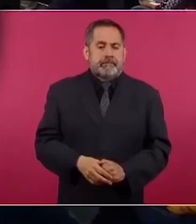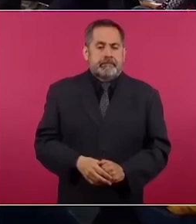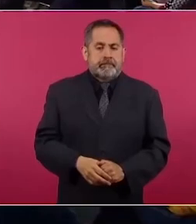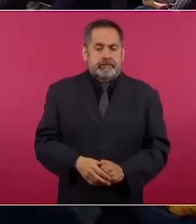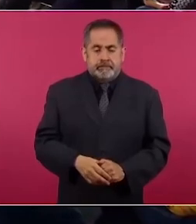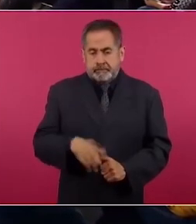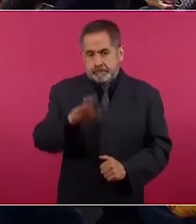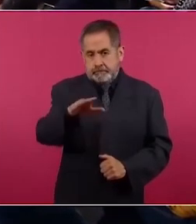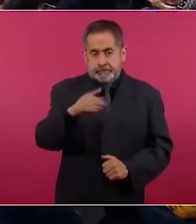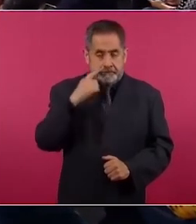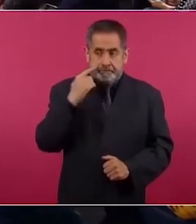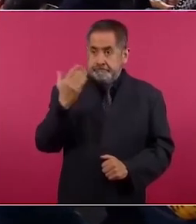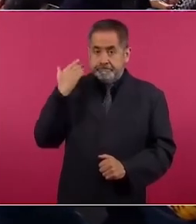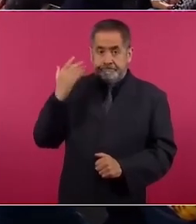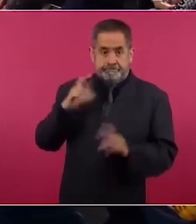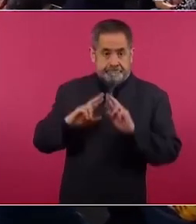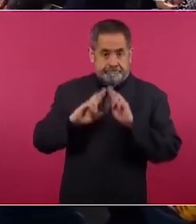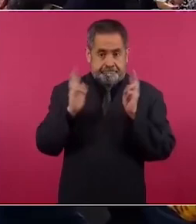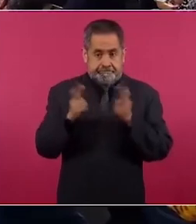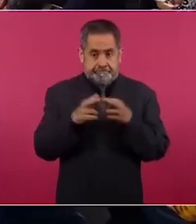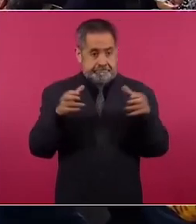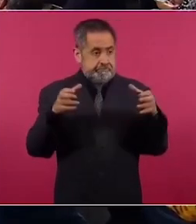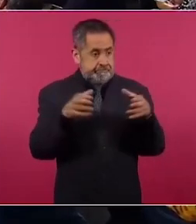La reunión fue muy buena